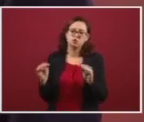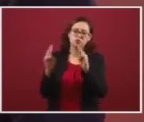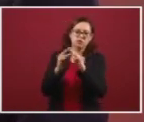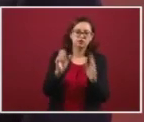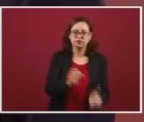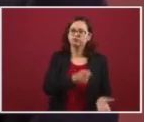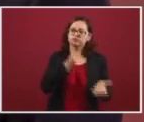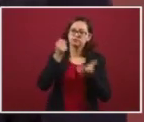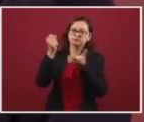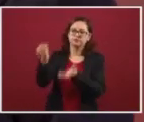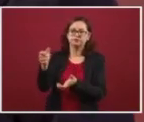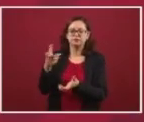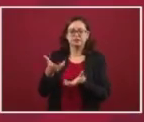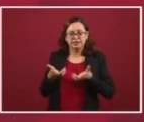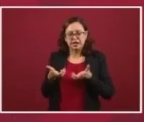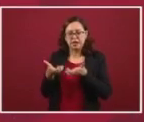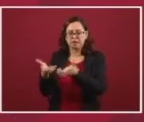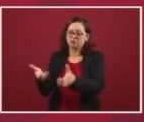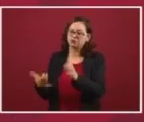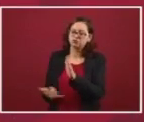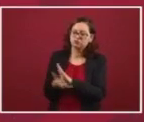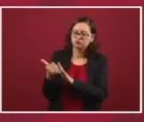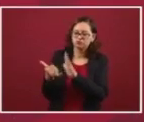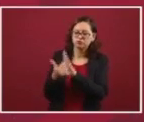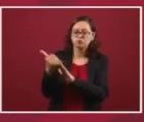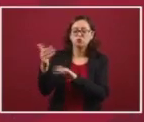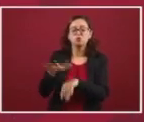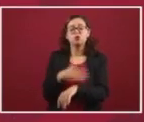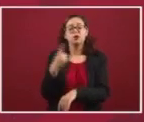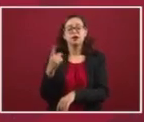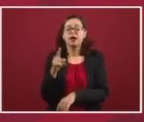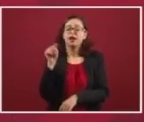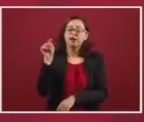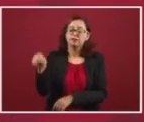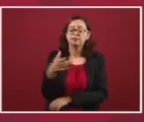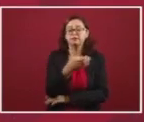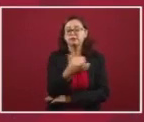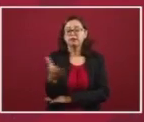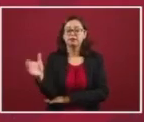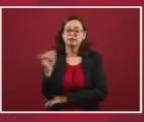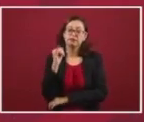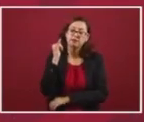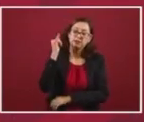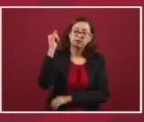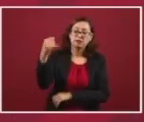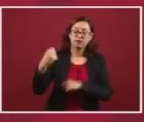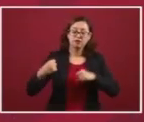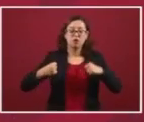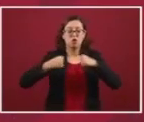en una región limítrofe con Colima,